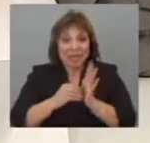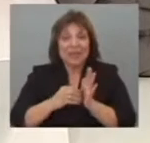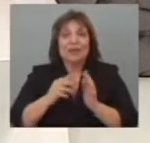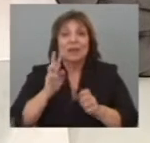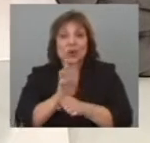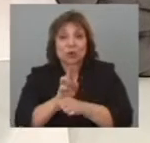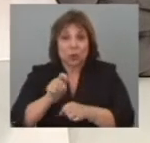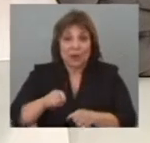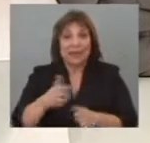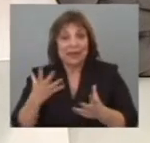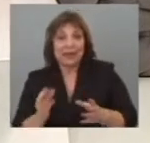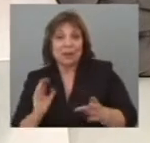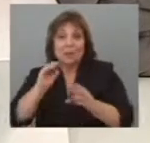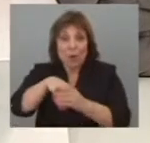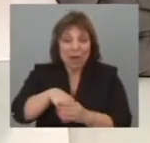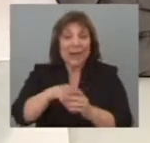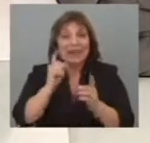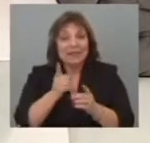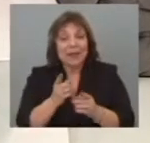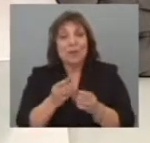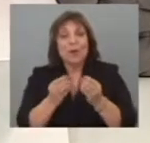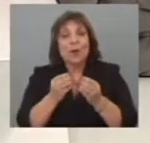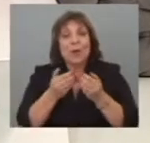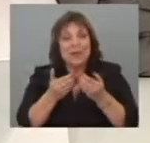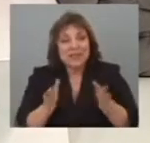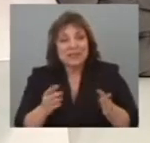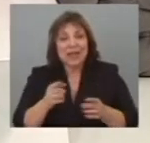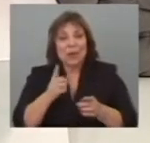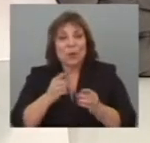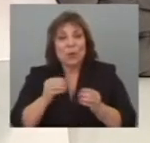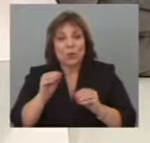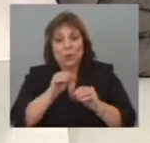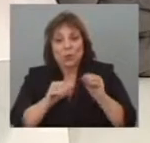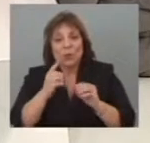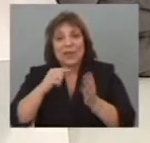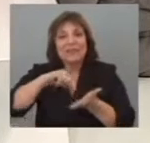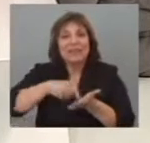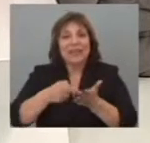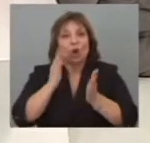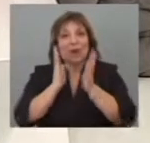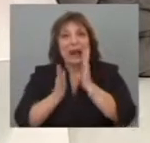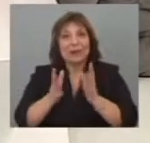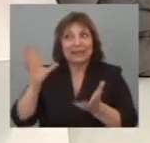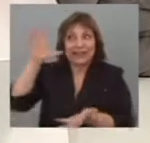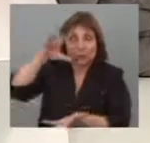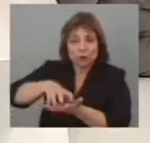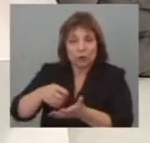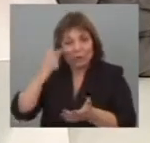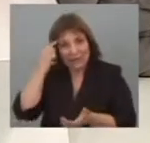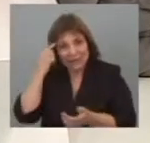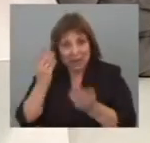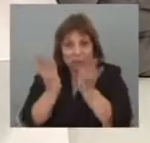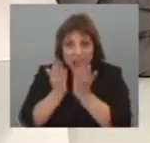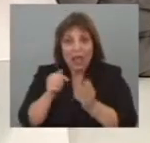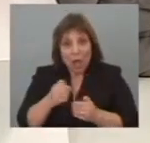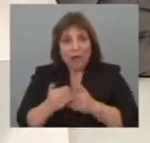medidas donde la idea es comenzar un proceso de instalación de un centro de rehabilitación, que bueno, estamos